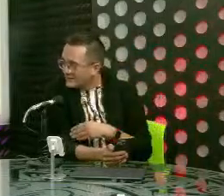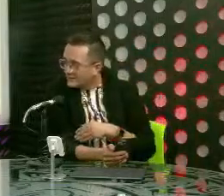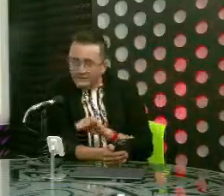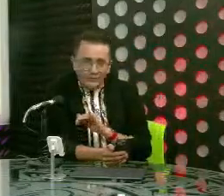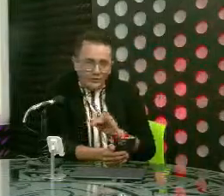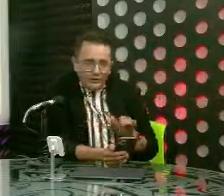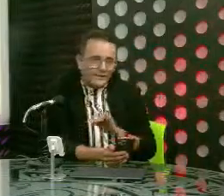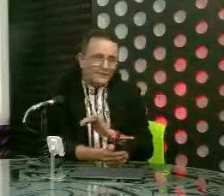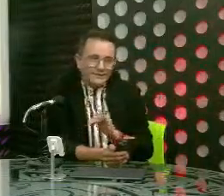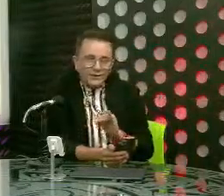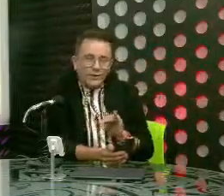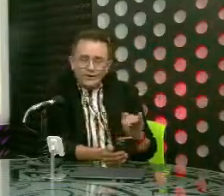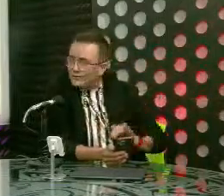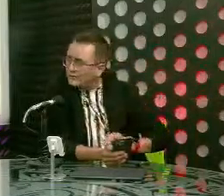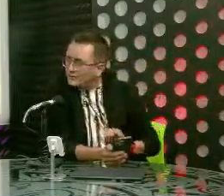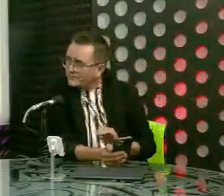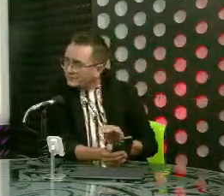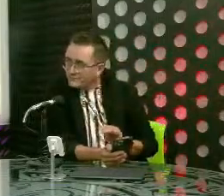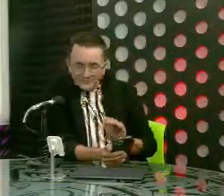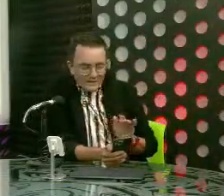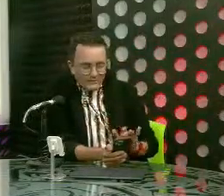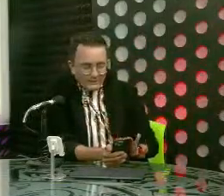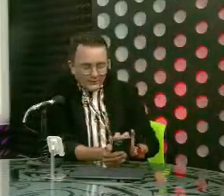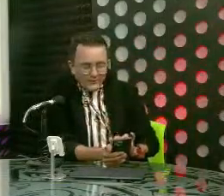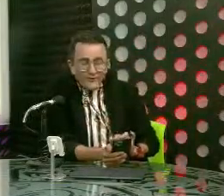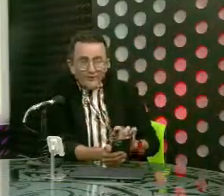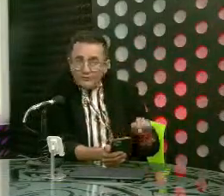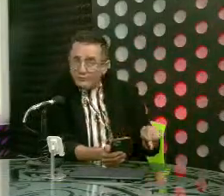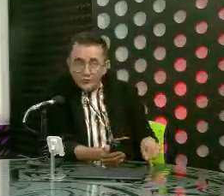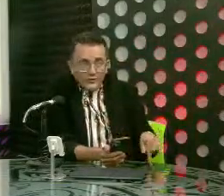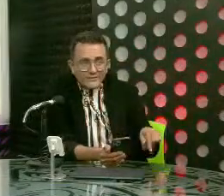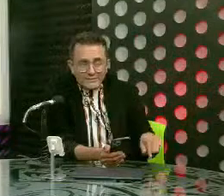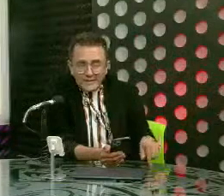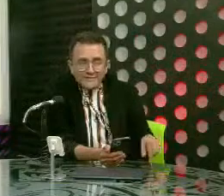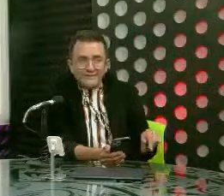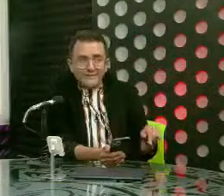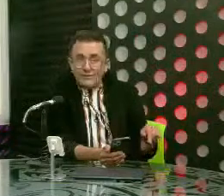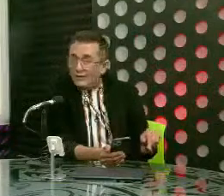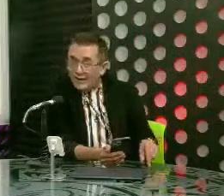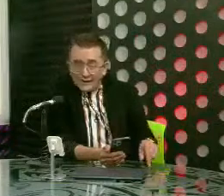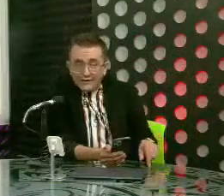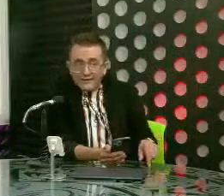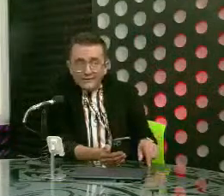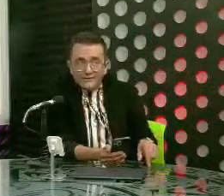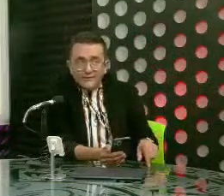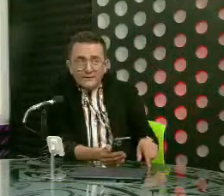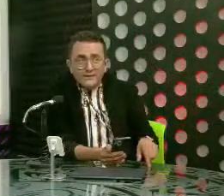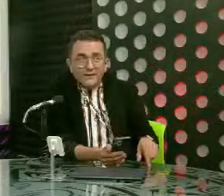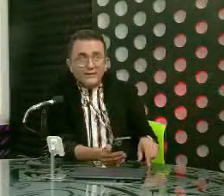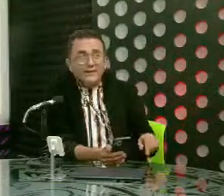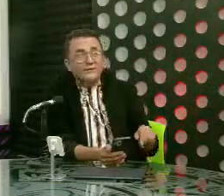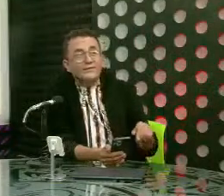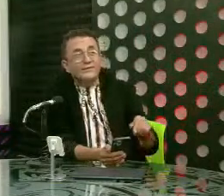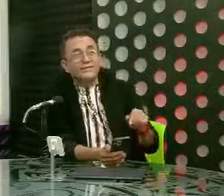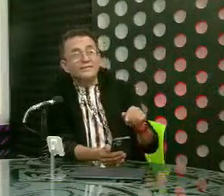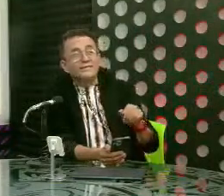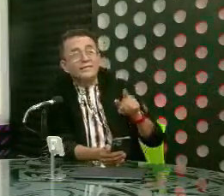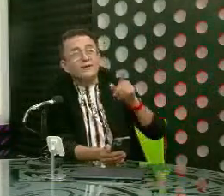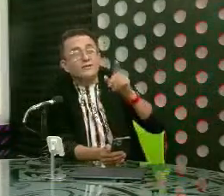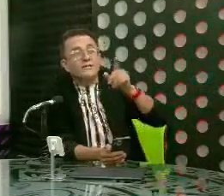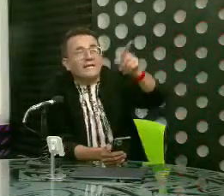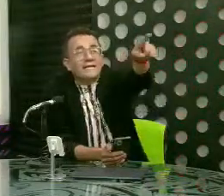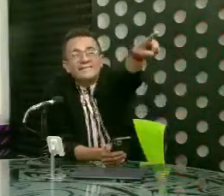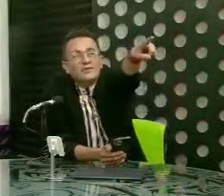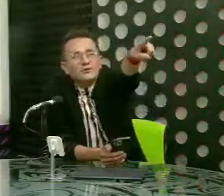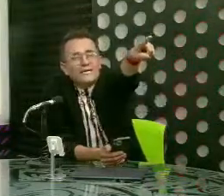retache. Uh-huh. Ni modo, así es el juego. Pero no estás de local. Ahora, ellos dicen